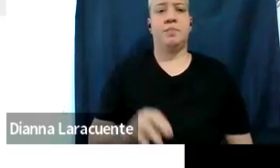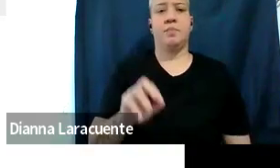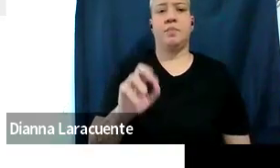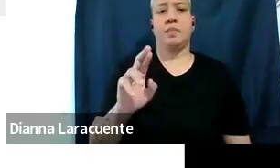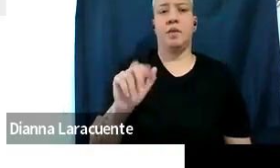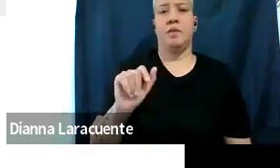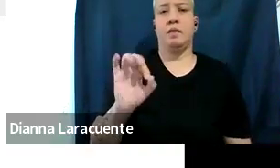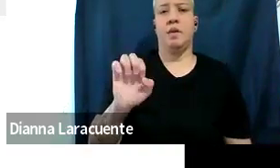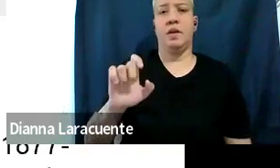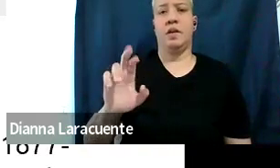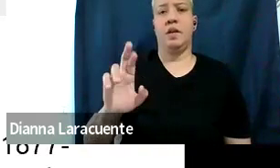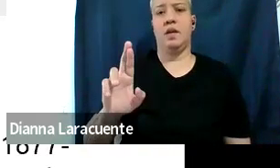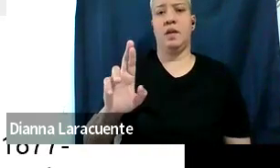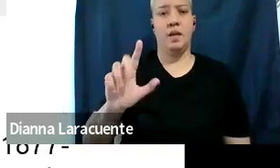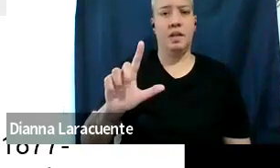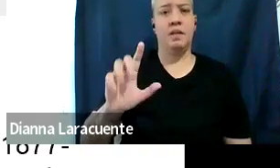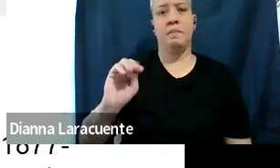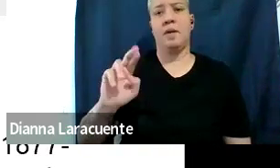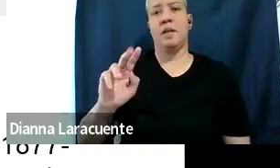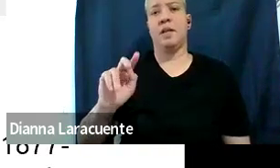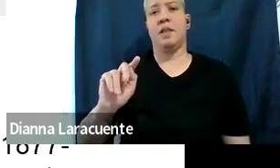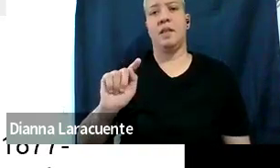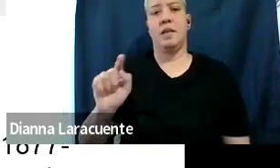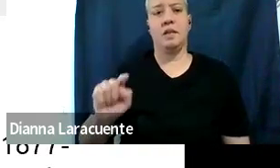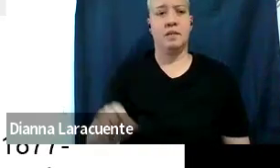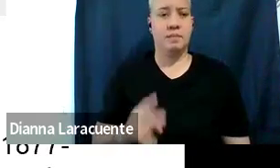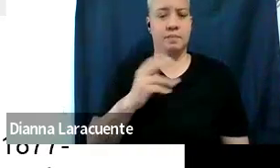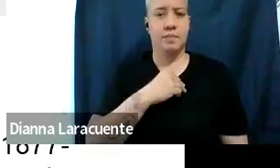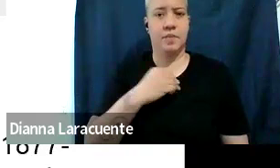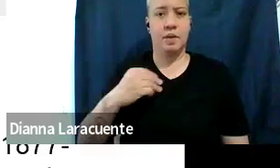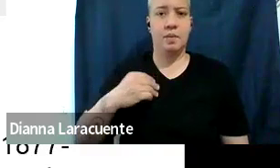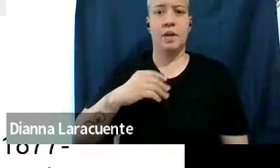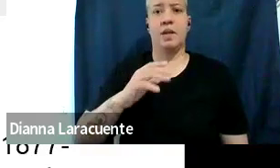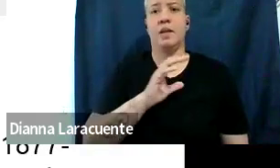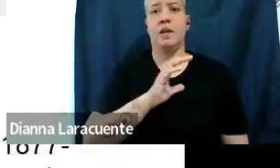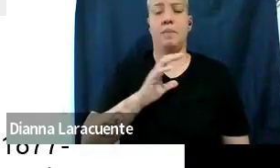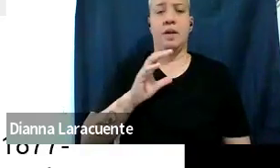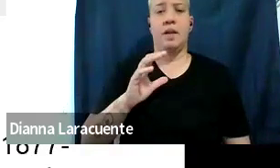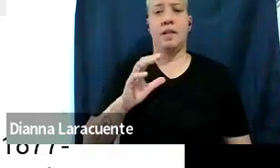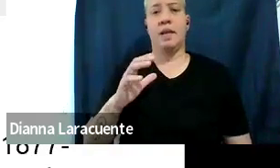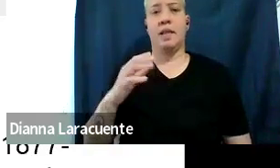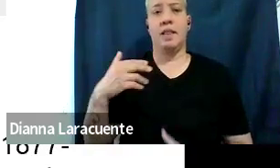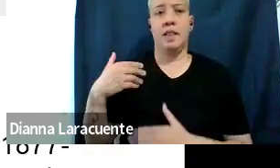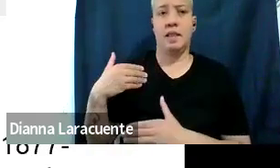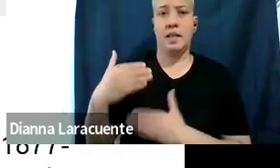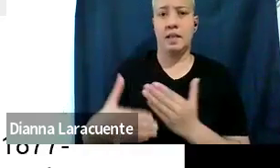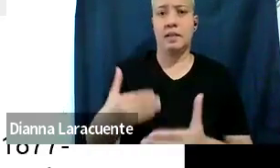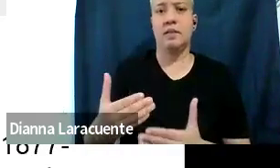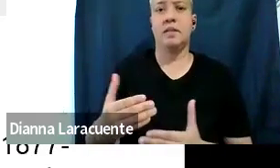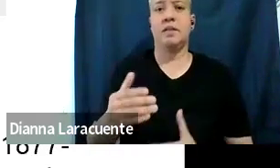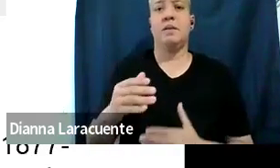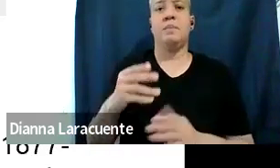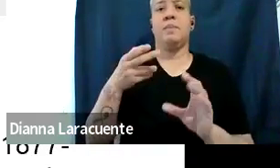Martínez Nadal, sí, échate para atrás, miembro de la Cámara de Delegados del Partido Republicano en